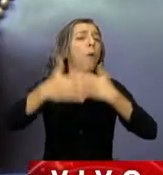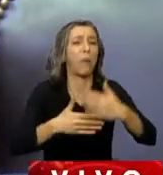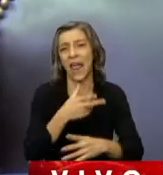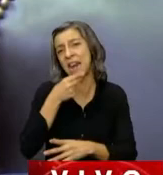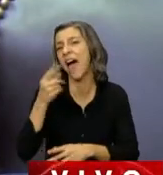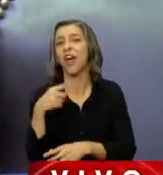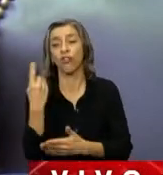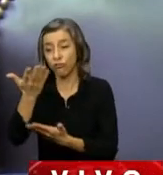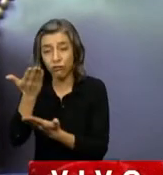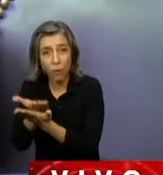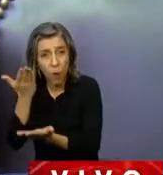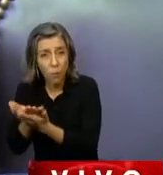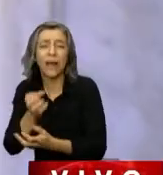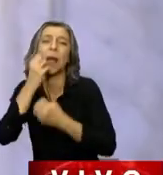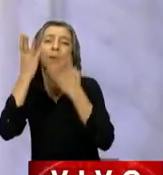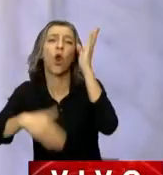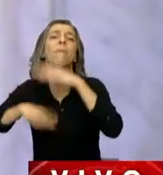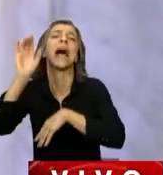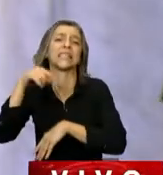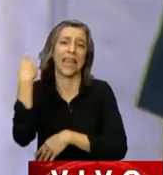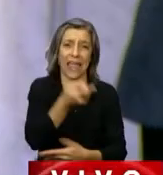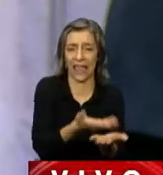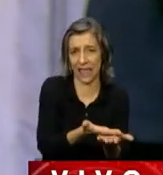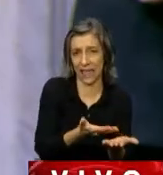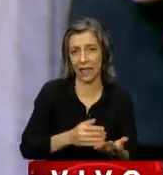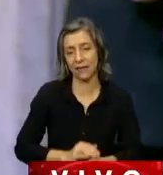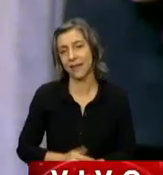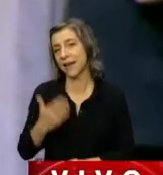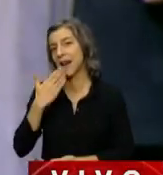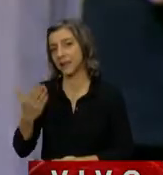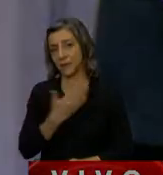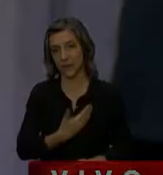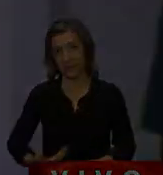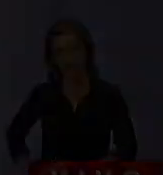proponen ustedes. Gracias, presidente. Muchas gracias.